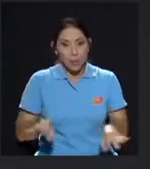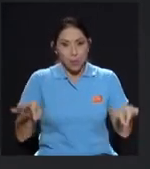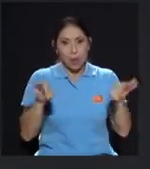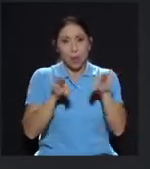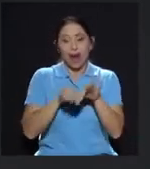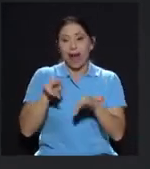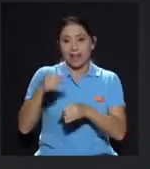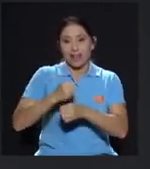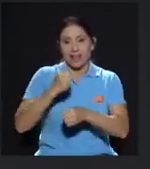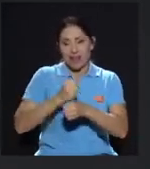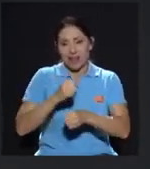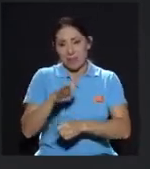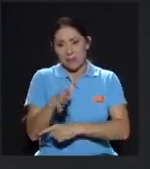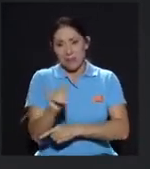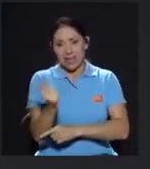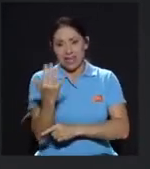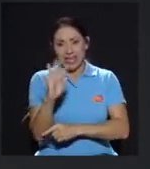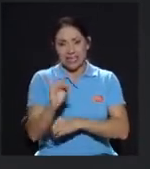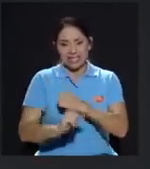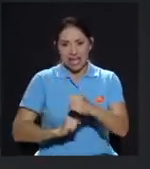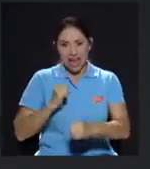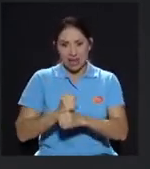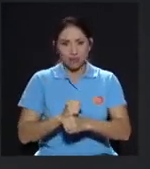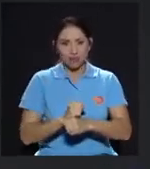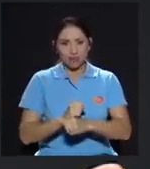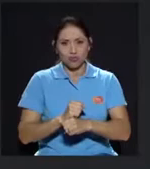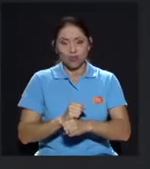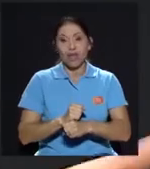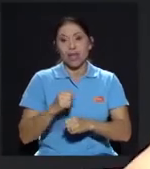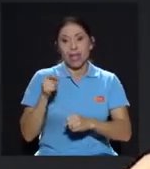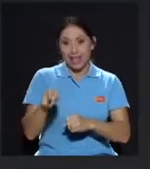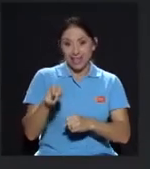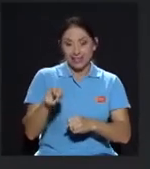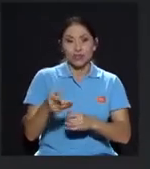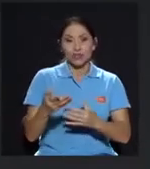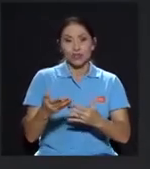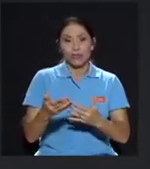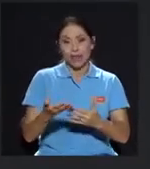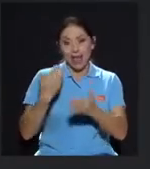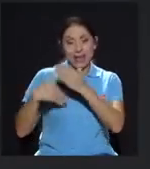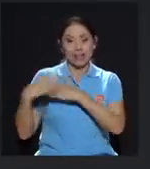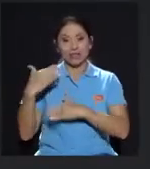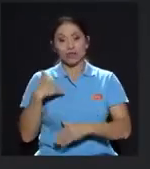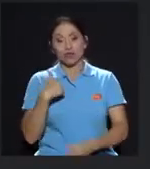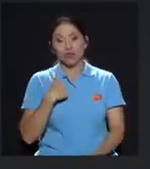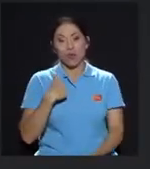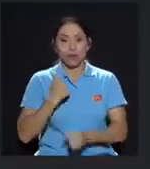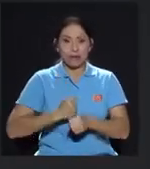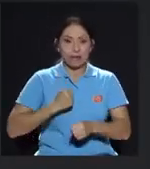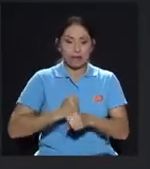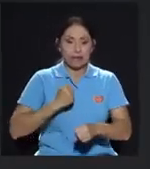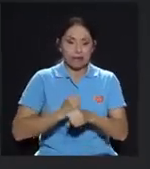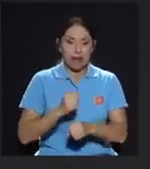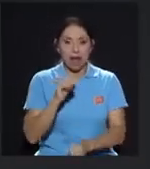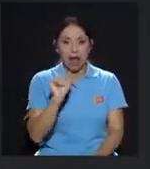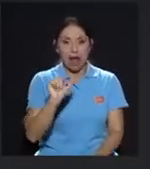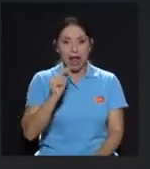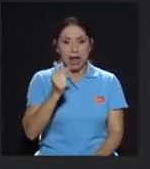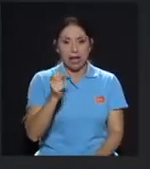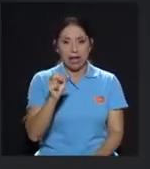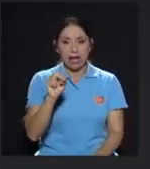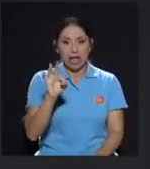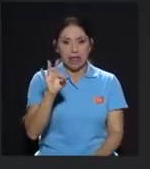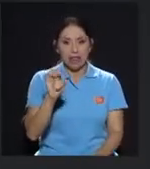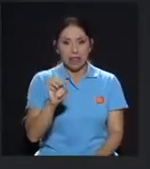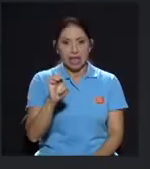trabajé de cerca de 15 años y fui creciendo desde ser agente de bolsa o sea si diría que hace